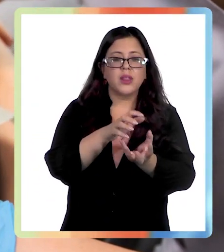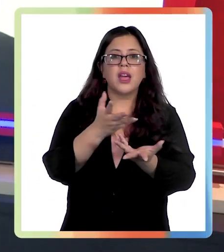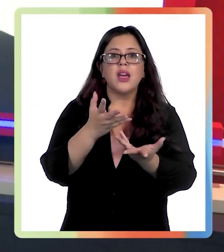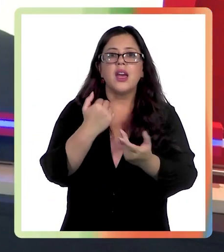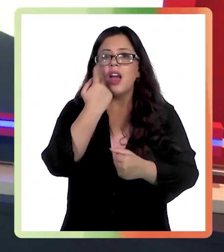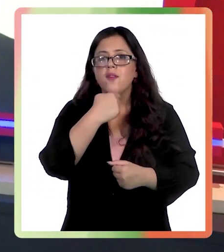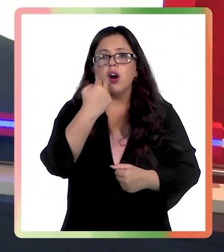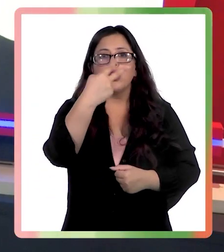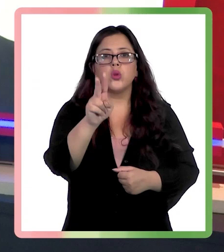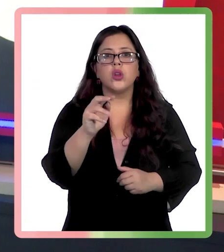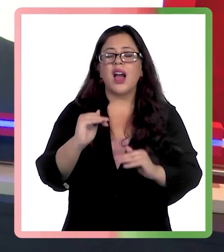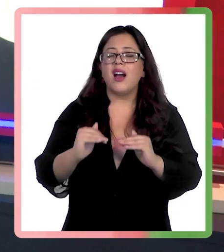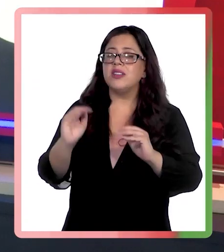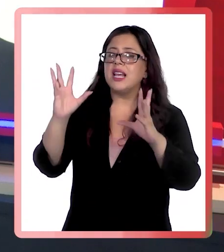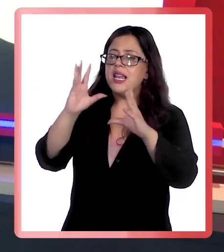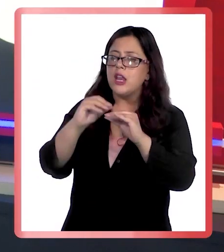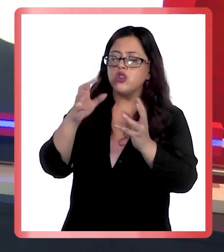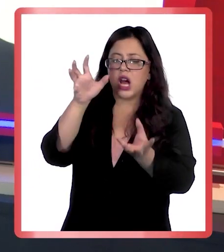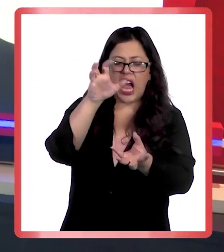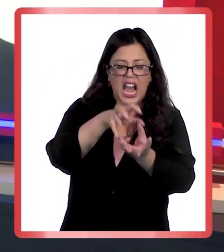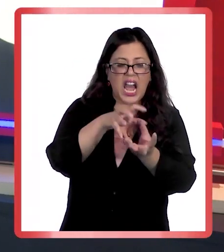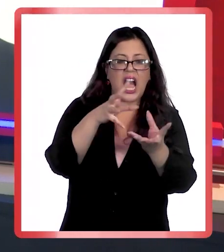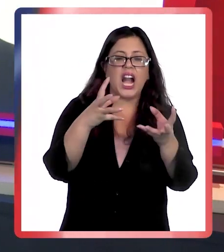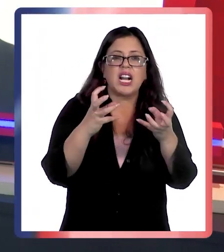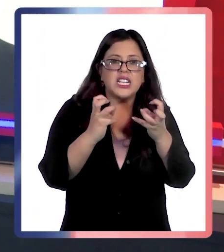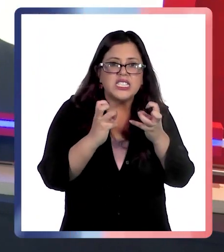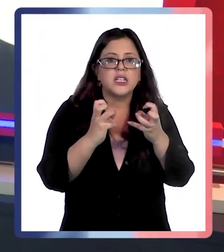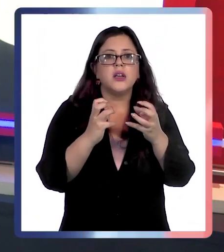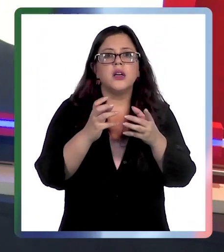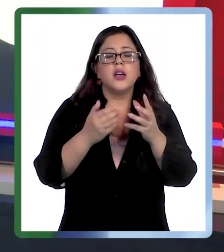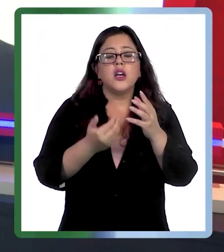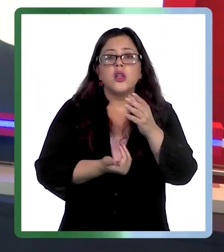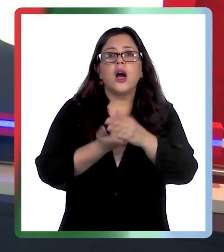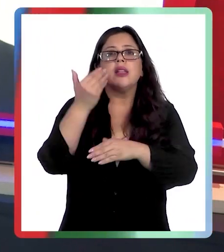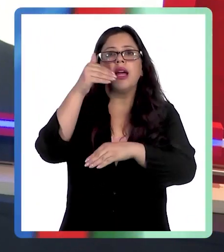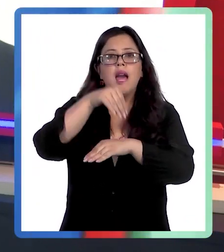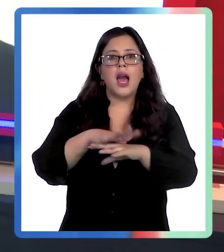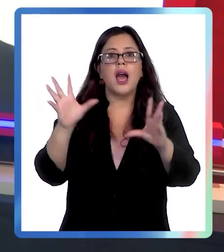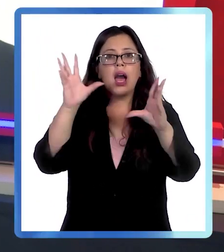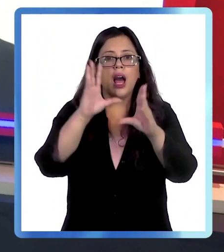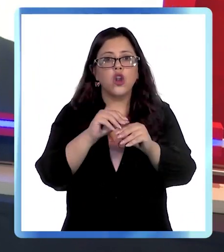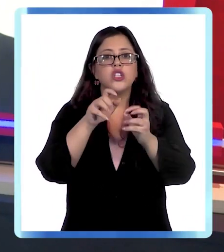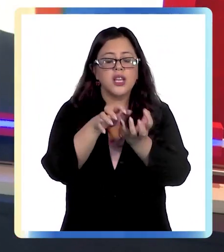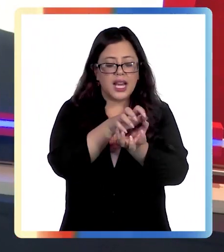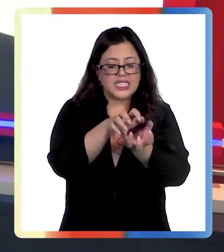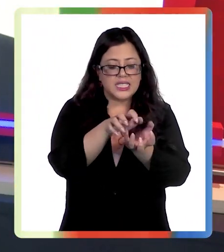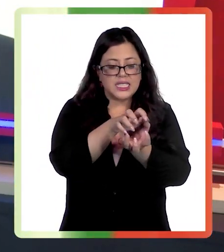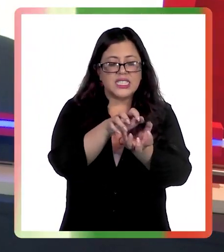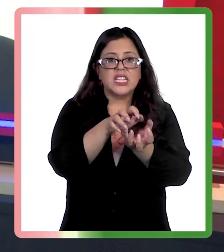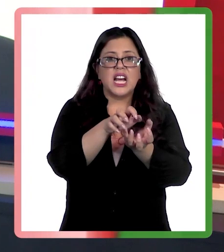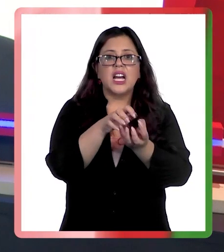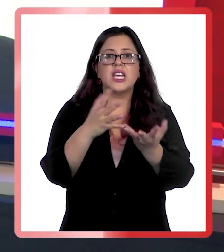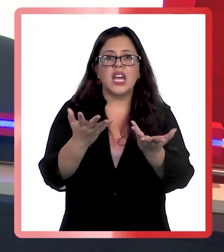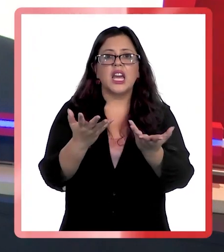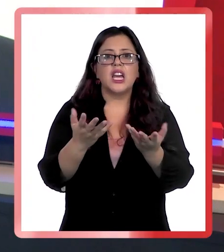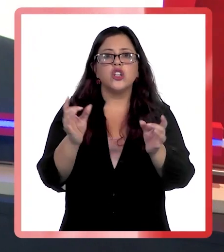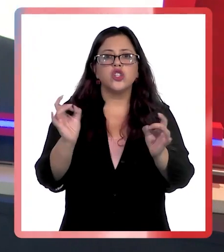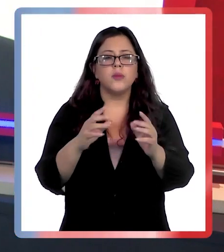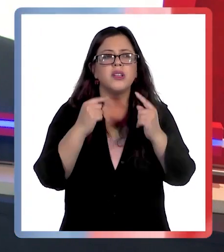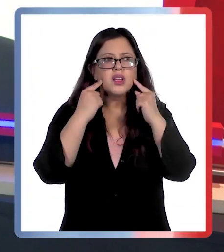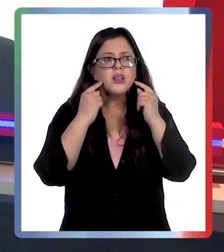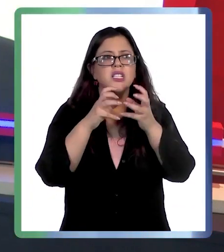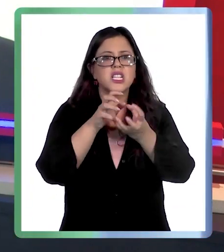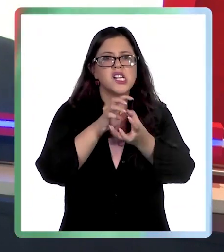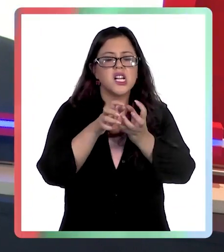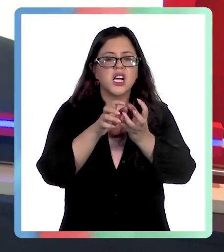boca la gente bruxa de noche y también de día pero muchas veces no lo nota y el desgaste de dientes es permanente solo se da cuenta por el